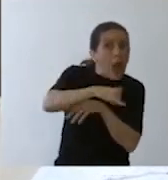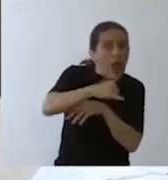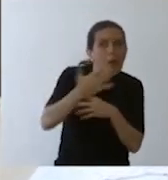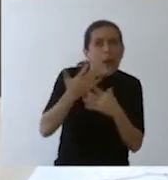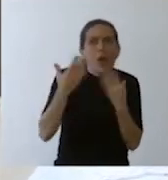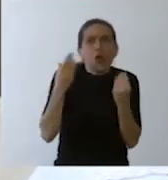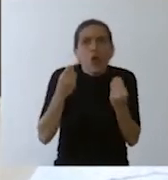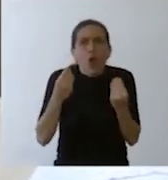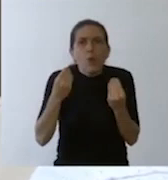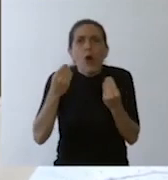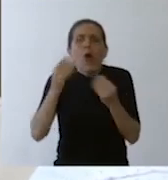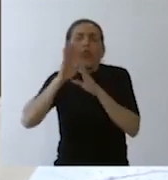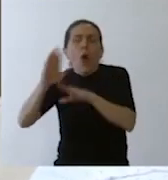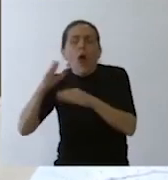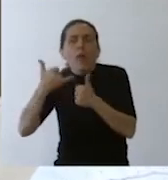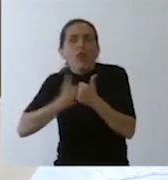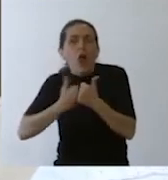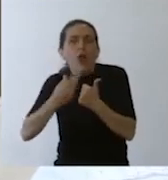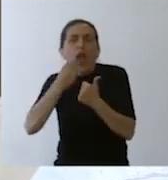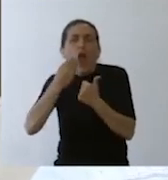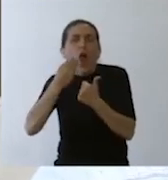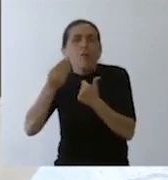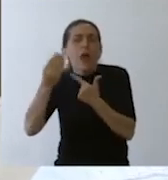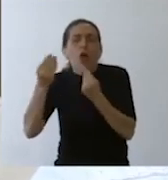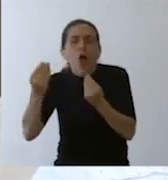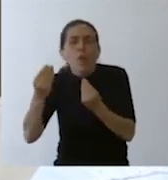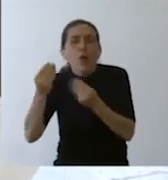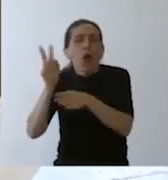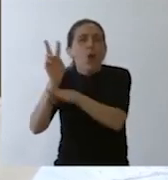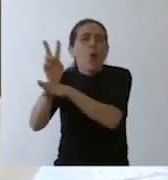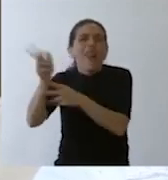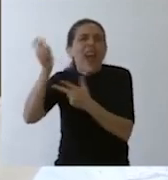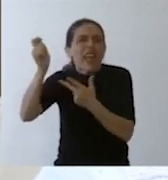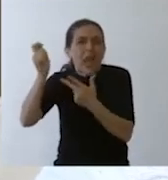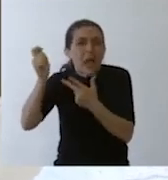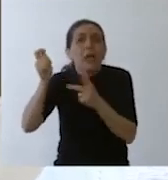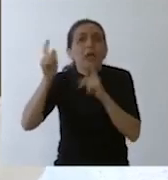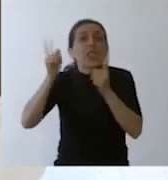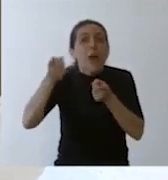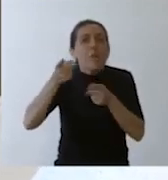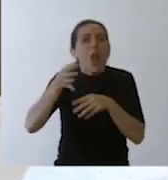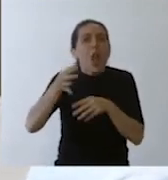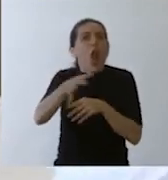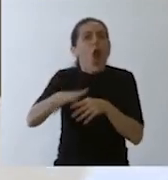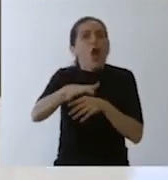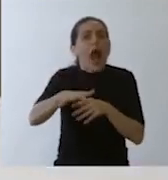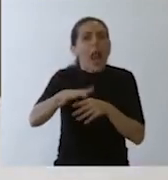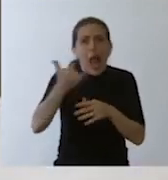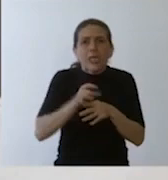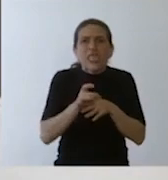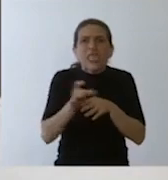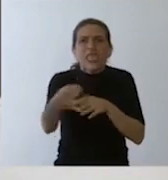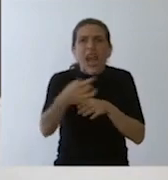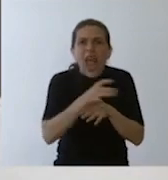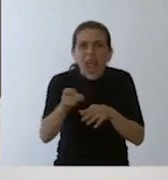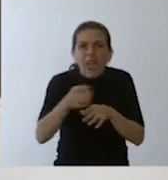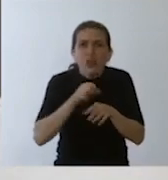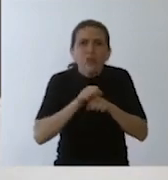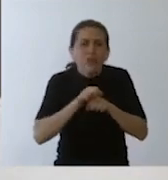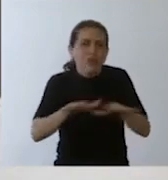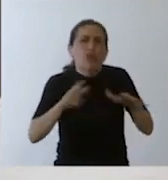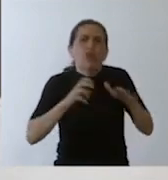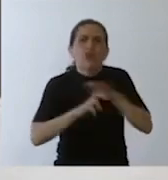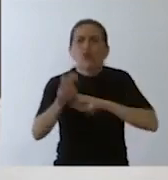de dónde se van a alojar, qué van a comer, quién los va a atender. Y en materia local, tenemos trenes y subte donde la gente viaja